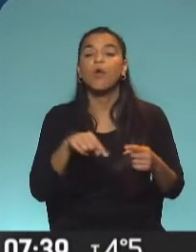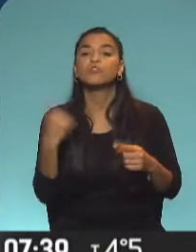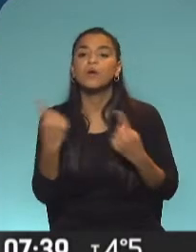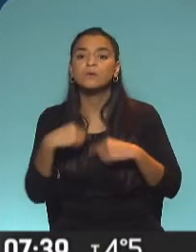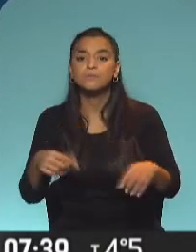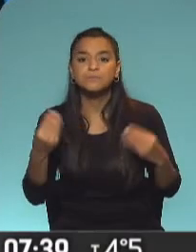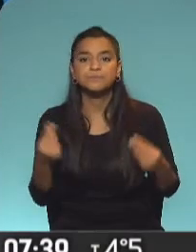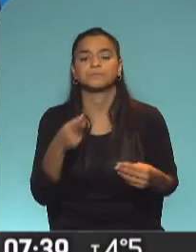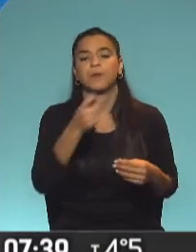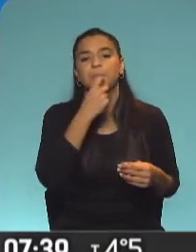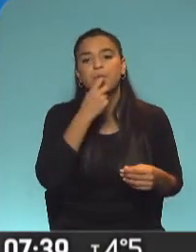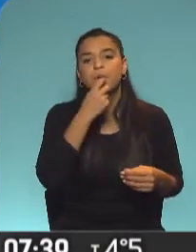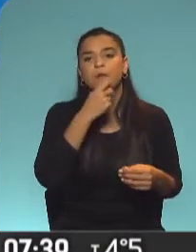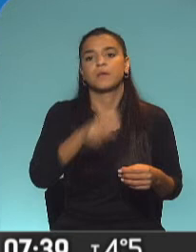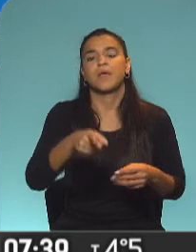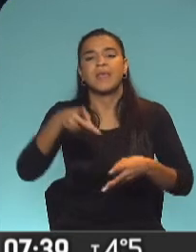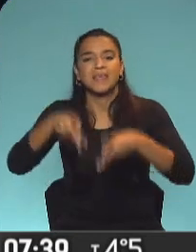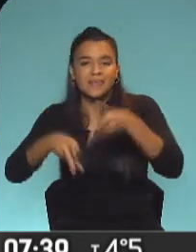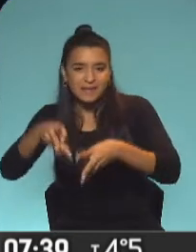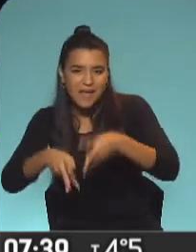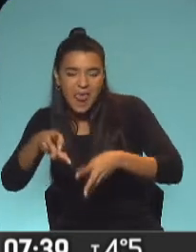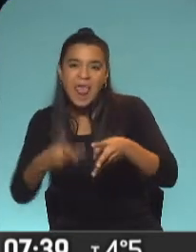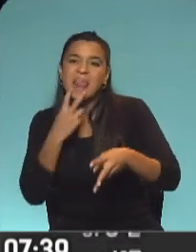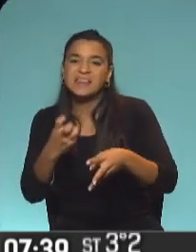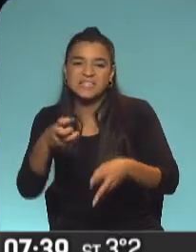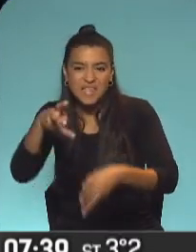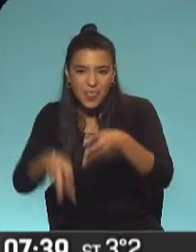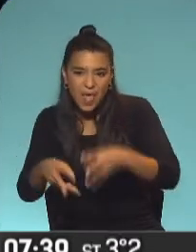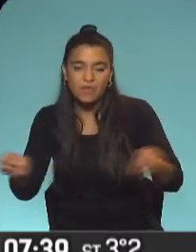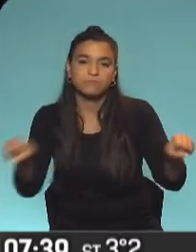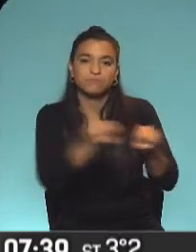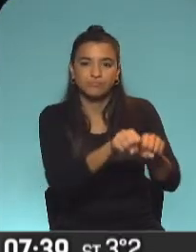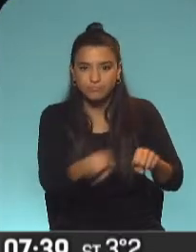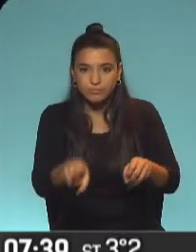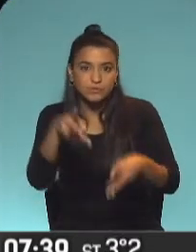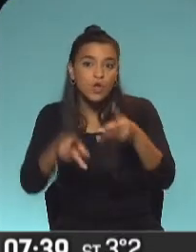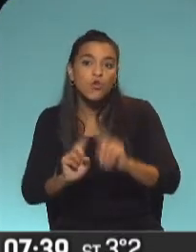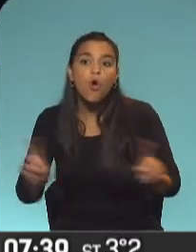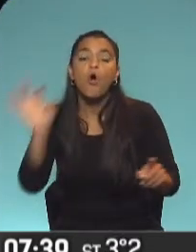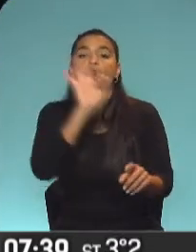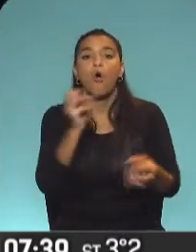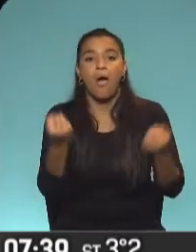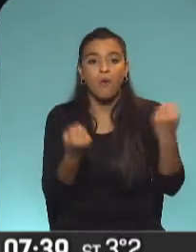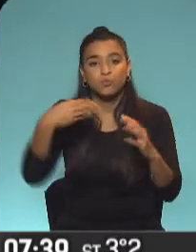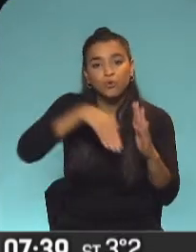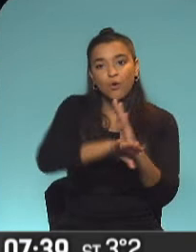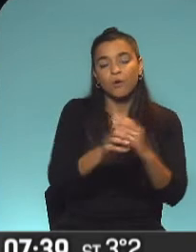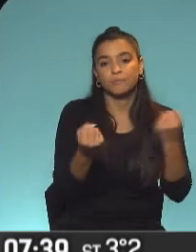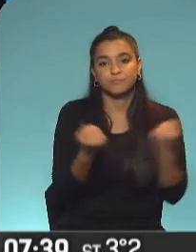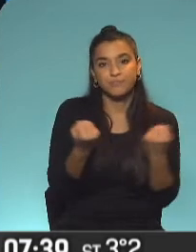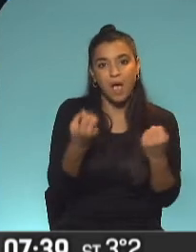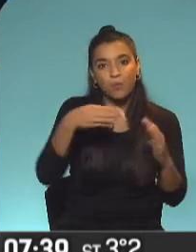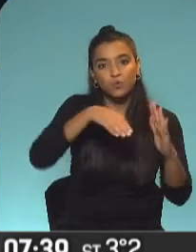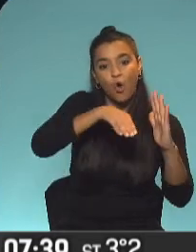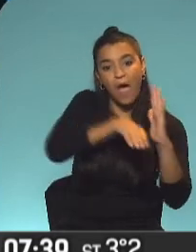es encender, por ejemplo, generadores de electricidad que van con combustible o autos en los garajes, porque todo esto